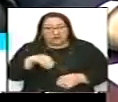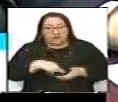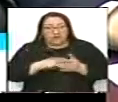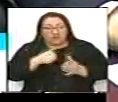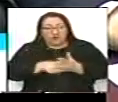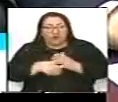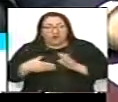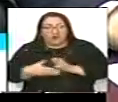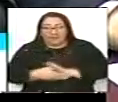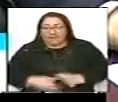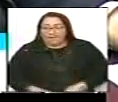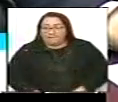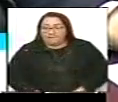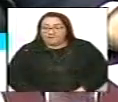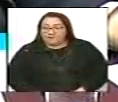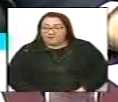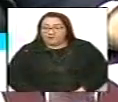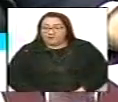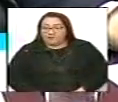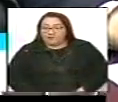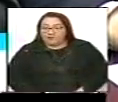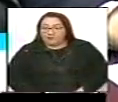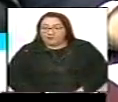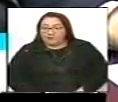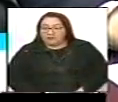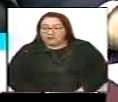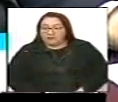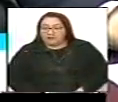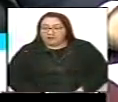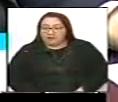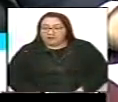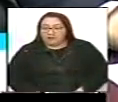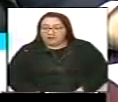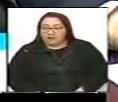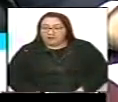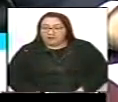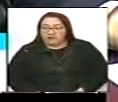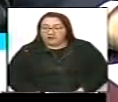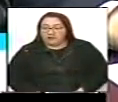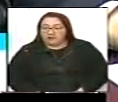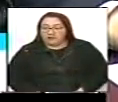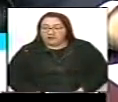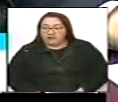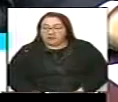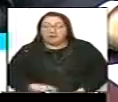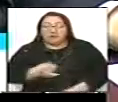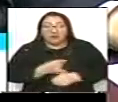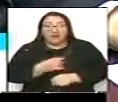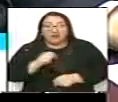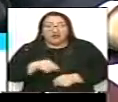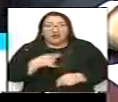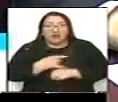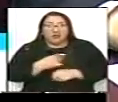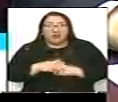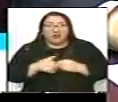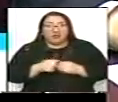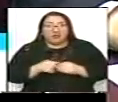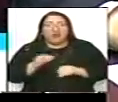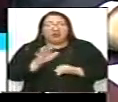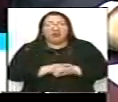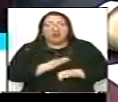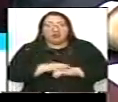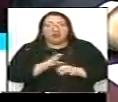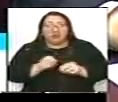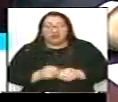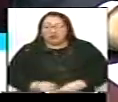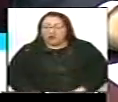archivar? ¿Por qué lo hizo? Claro, para que sea acusado pues acá la oposición de blindaje,